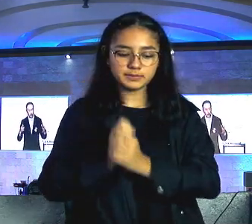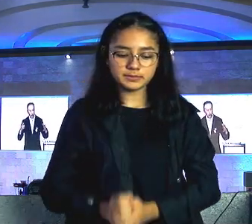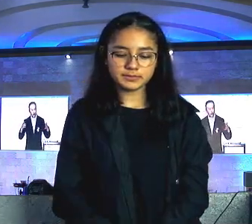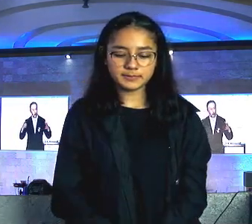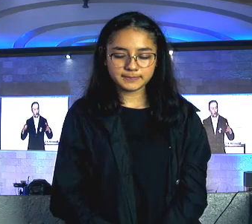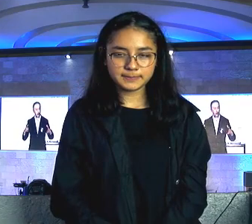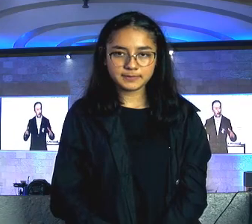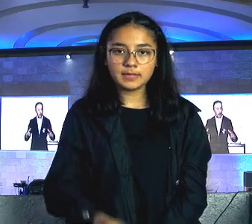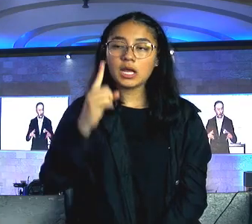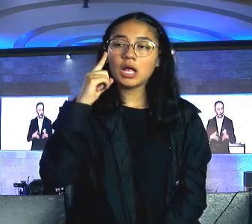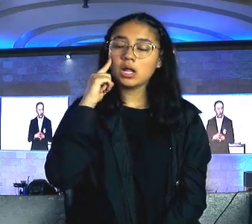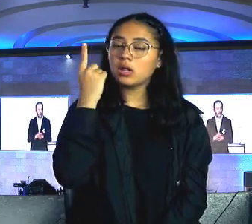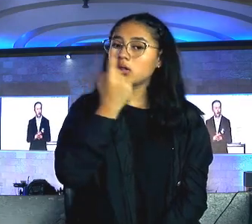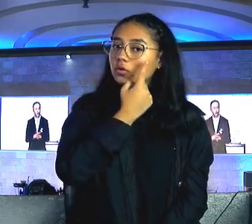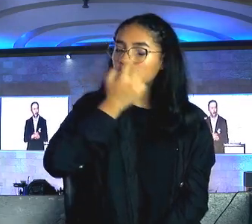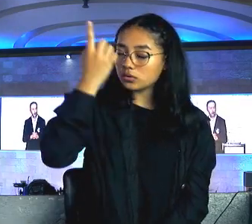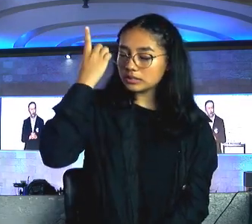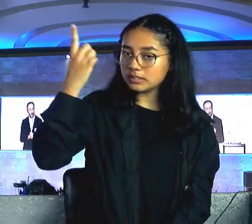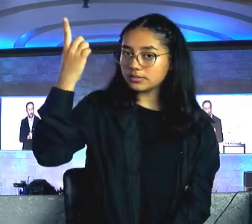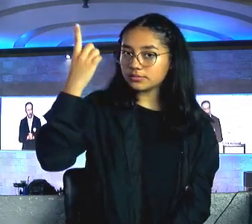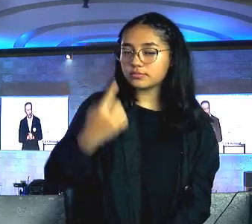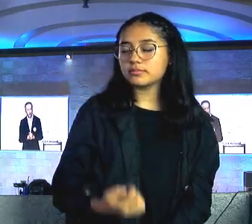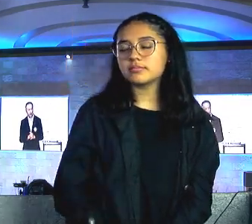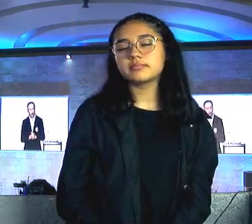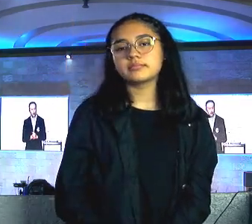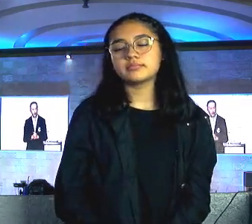Son los ojos de Dios.